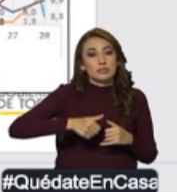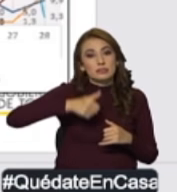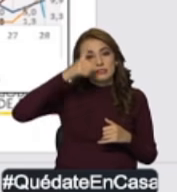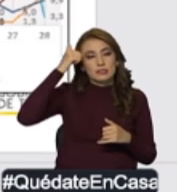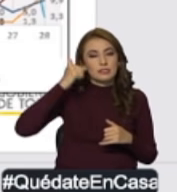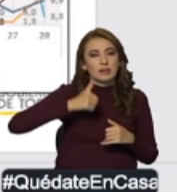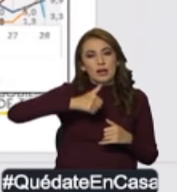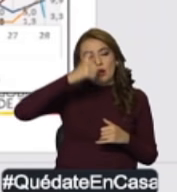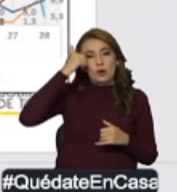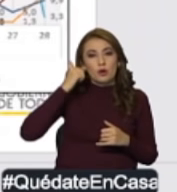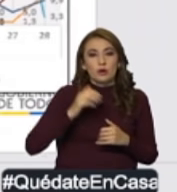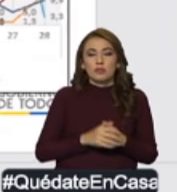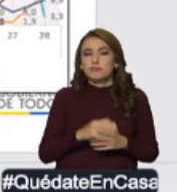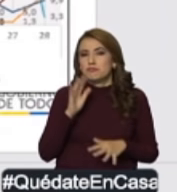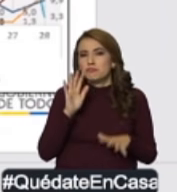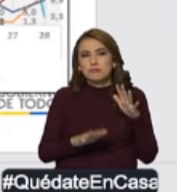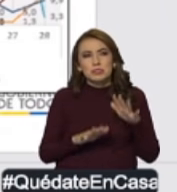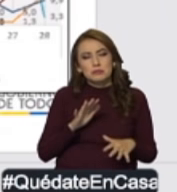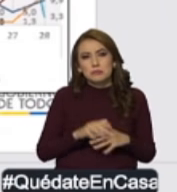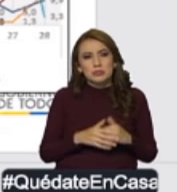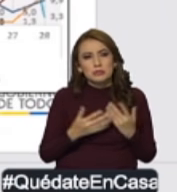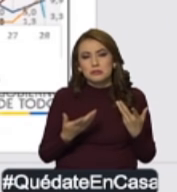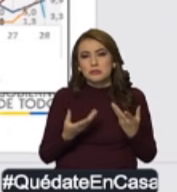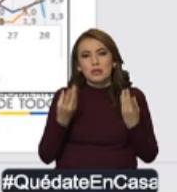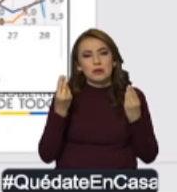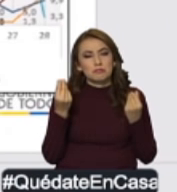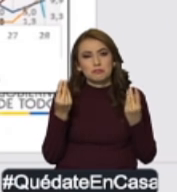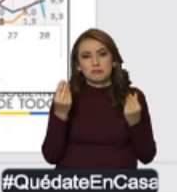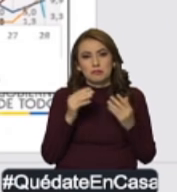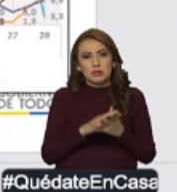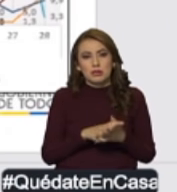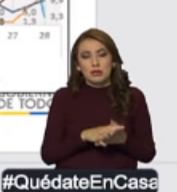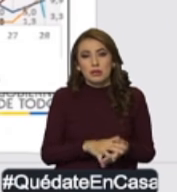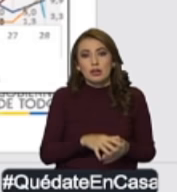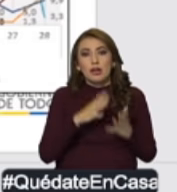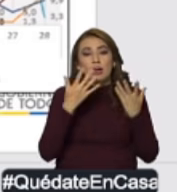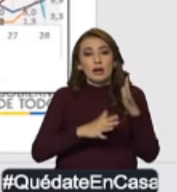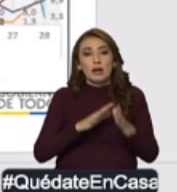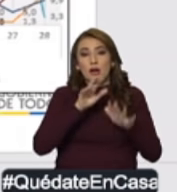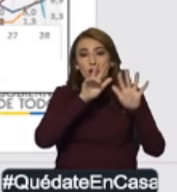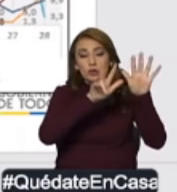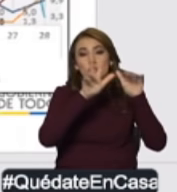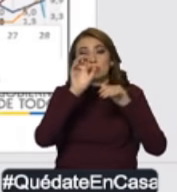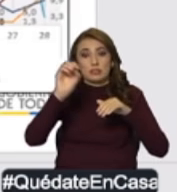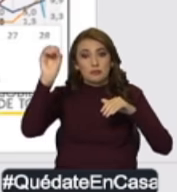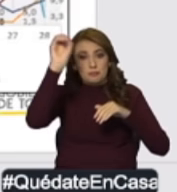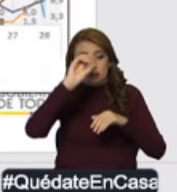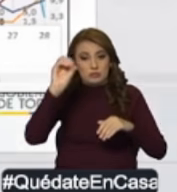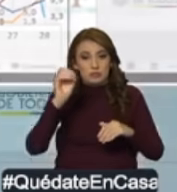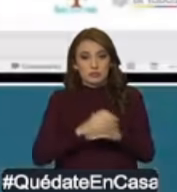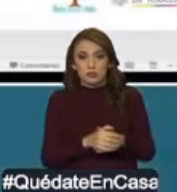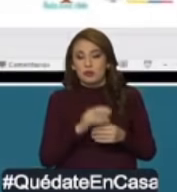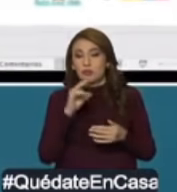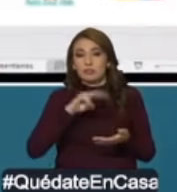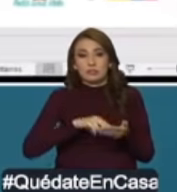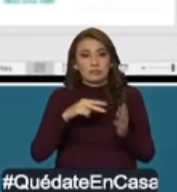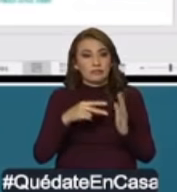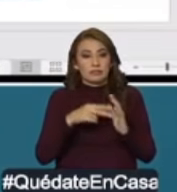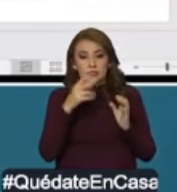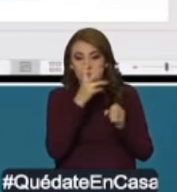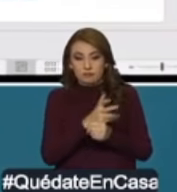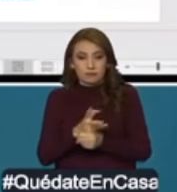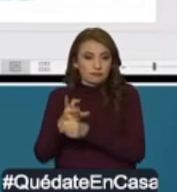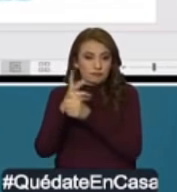ejemplo, llegábamos hasta porcentajes superiores y llegando a cerca al 80%. Esto se lo hace con videovigilancia,